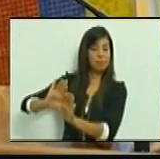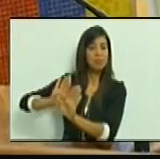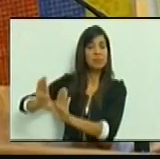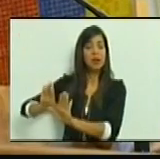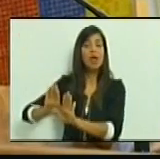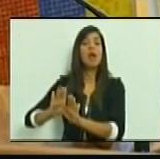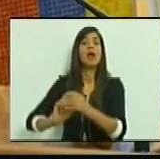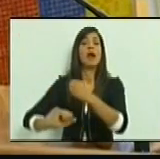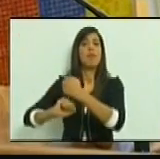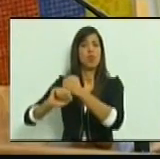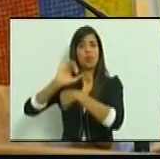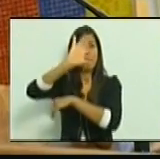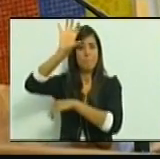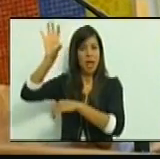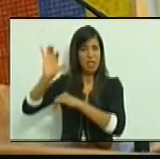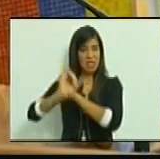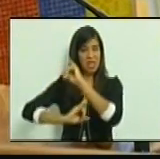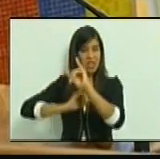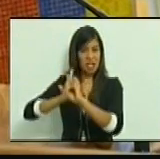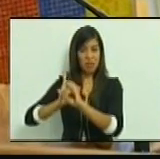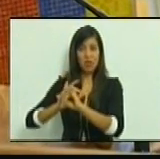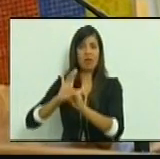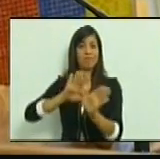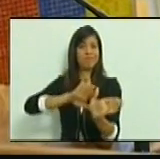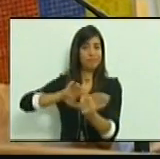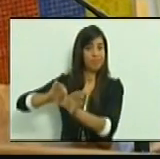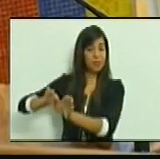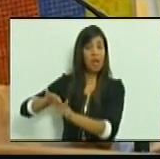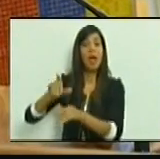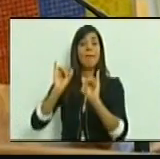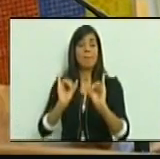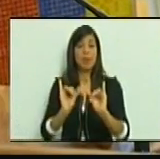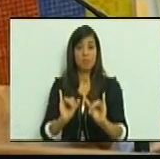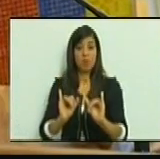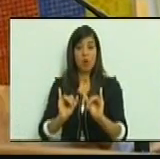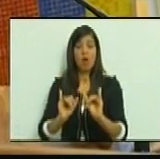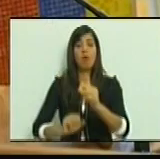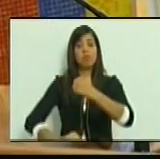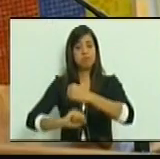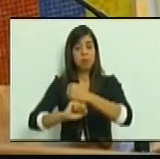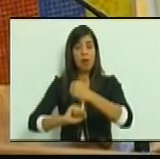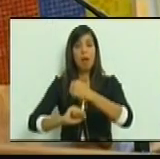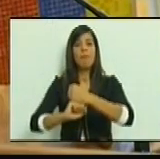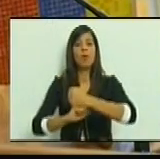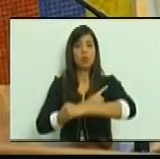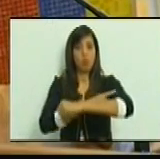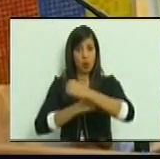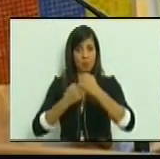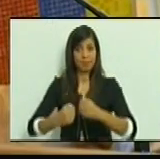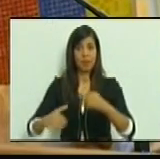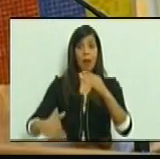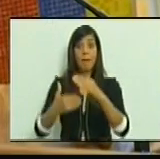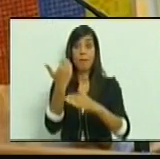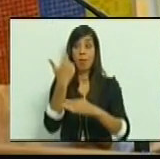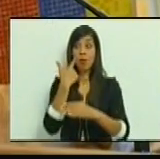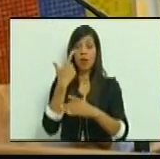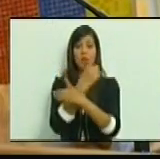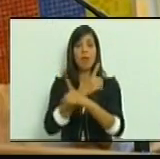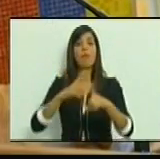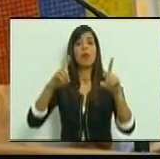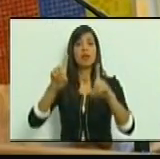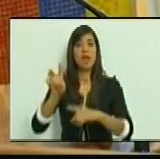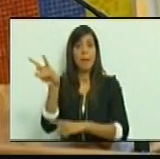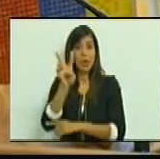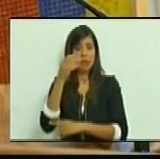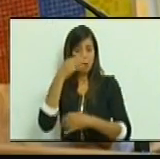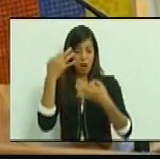apoyo internacional, fomentando así, asimismo, el fortalecimiento del modelo democrático auténtico